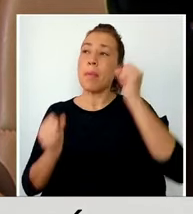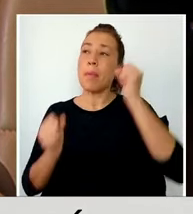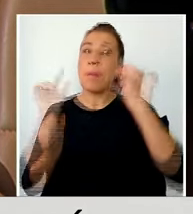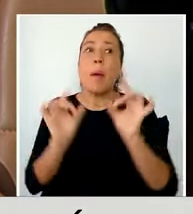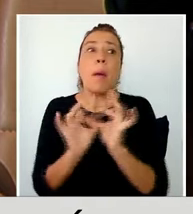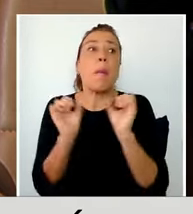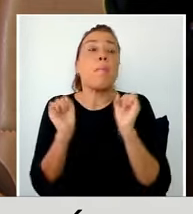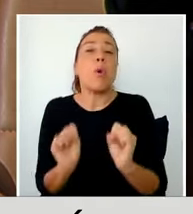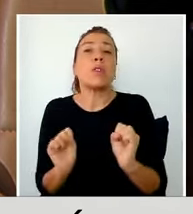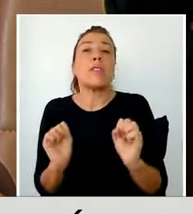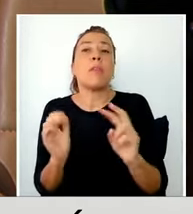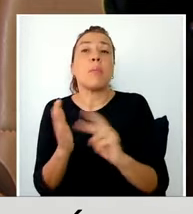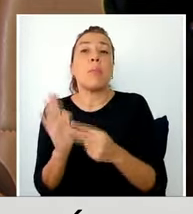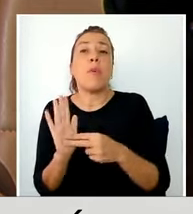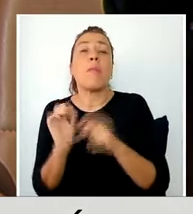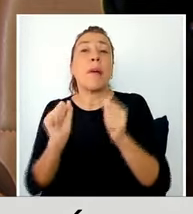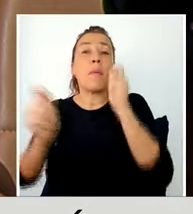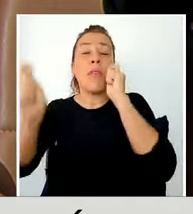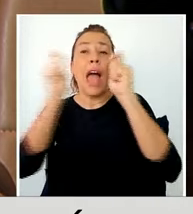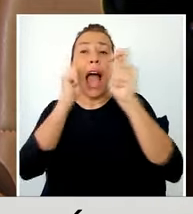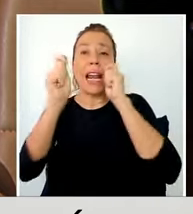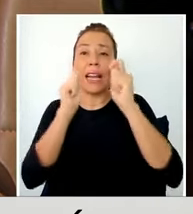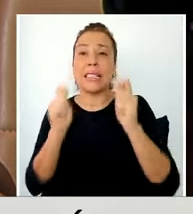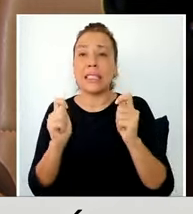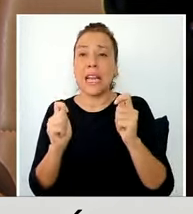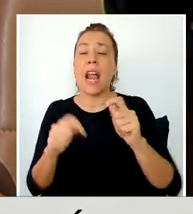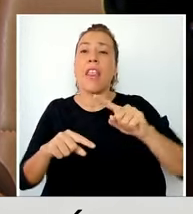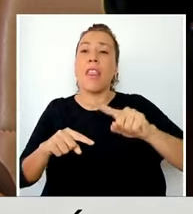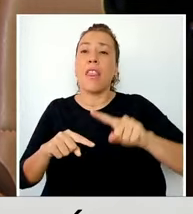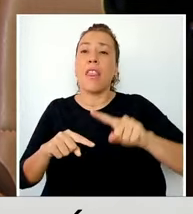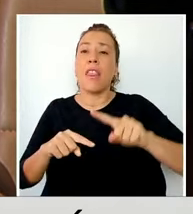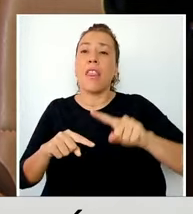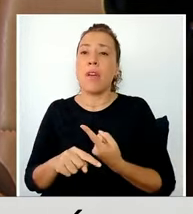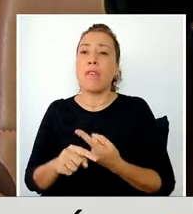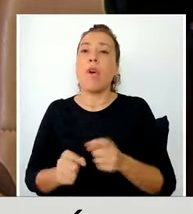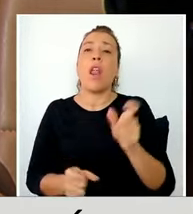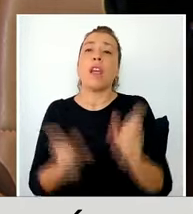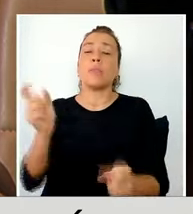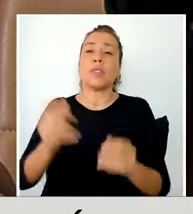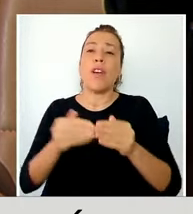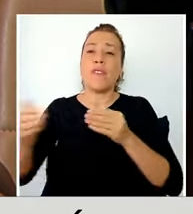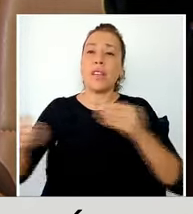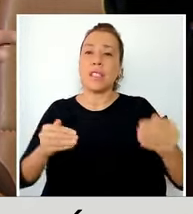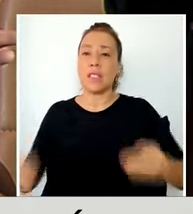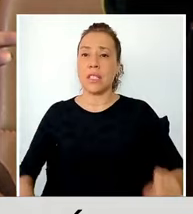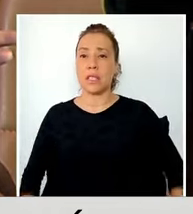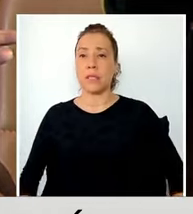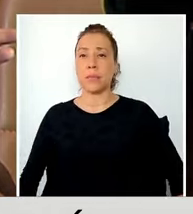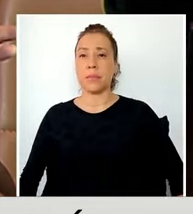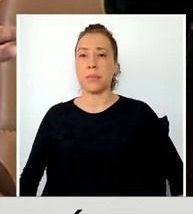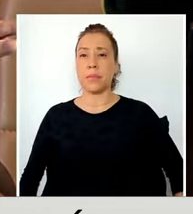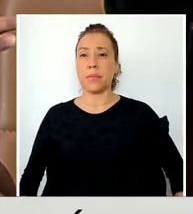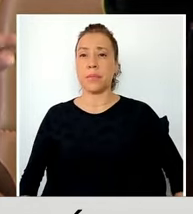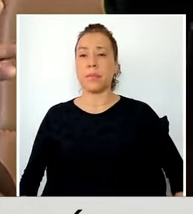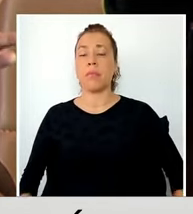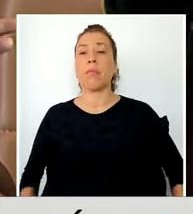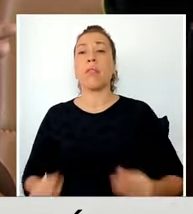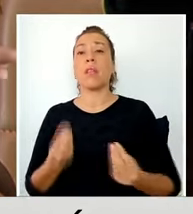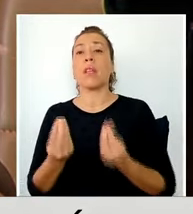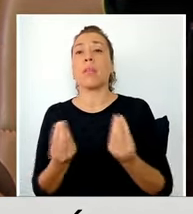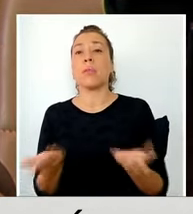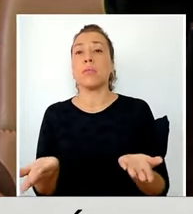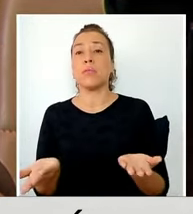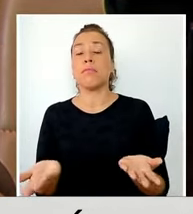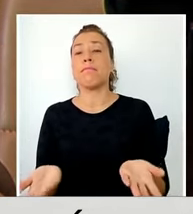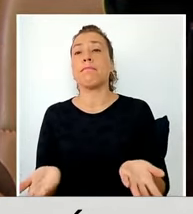que pusieran en riesgo nuevamente a nuestros vecinos y vecinas y qué sucedió Bueno muy